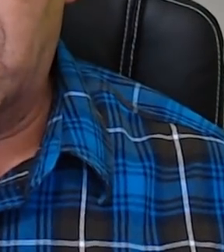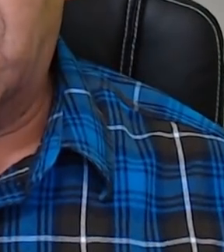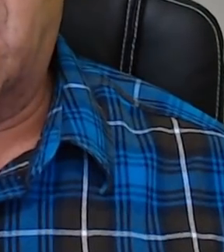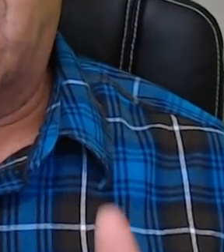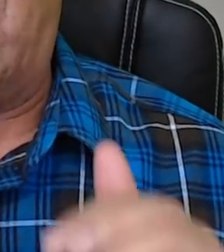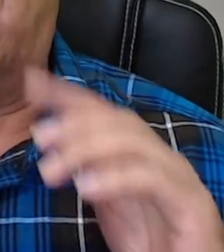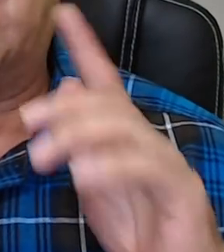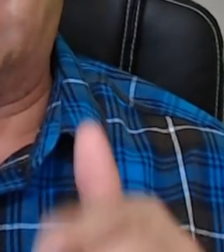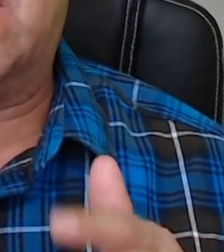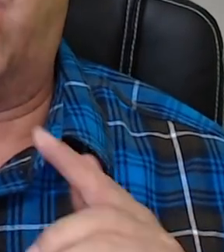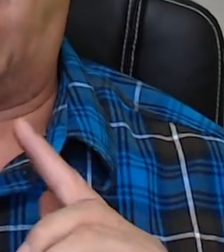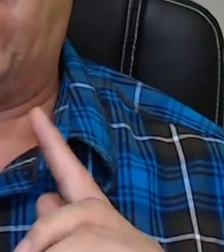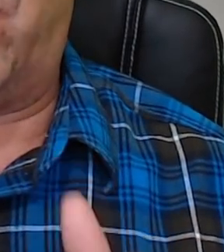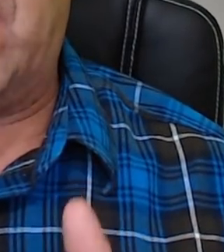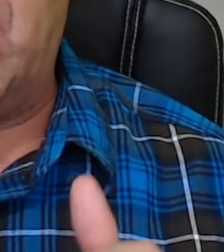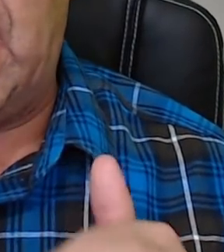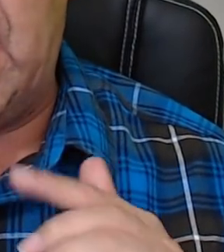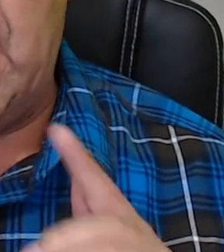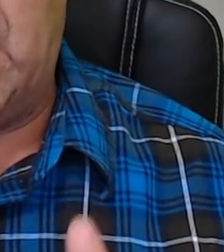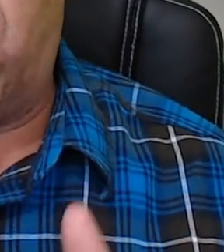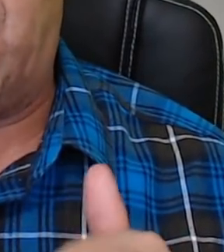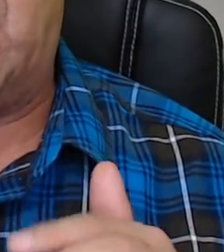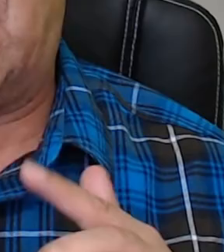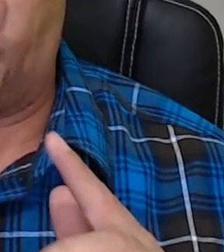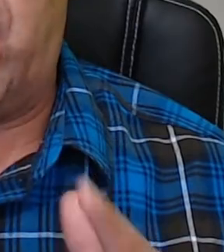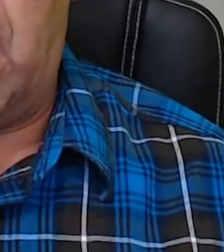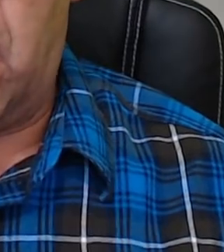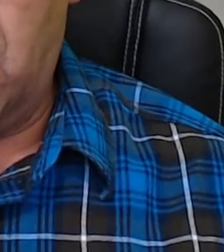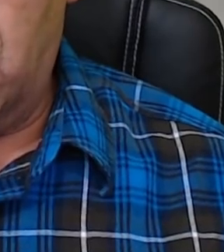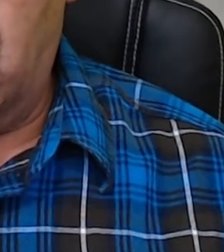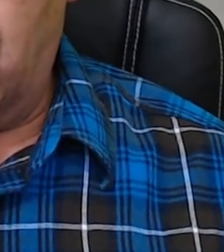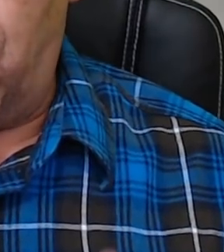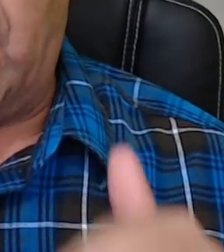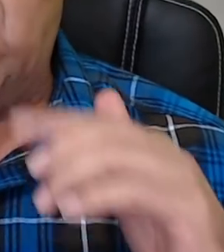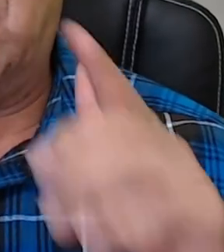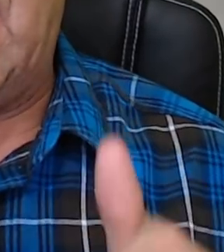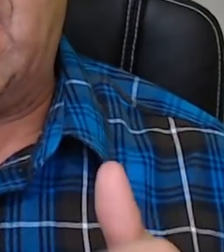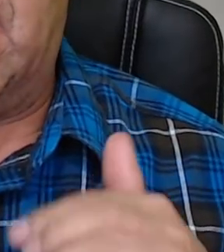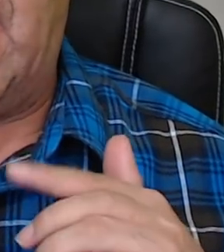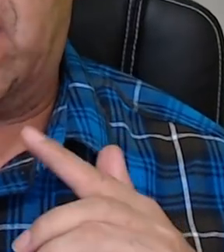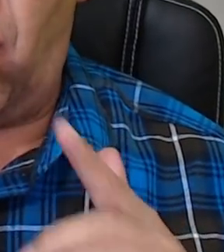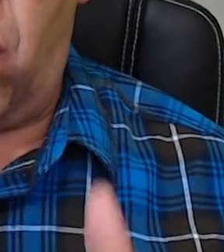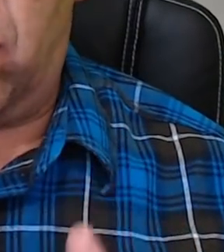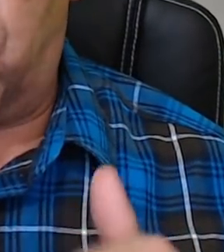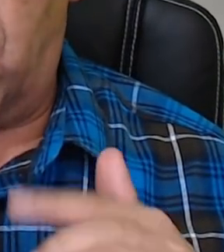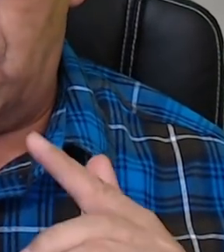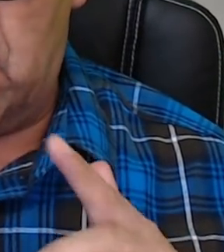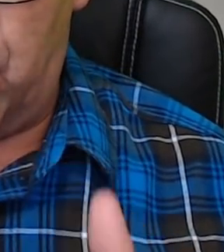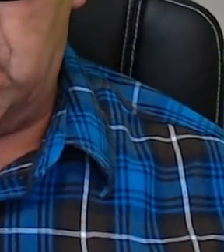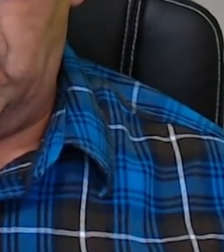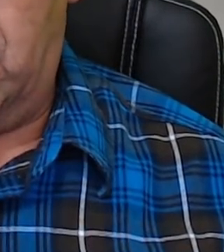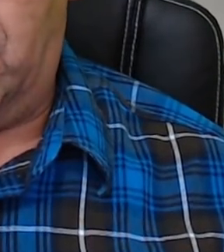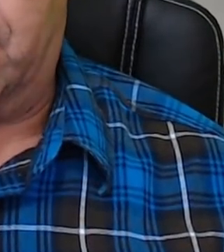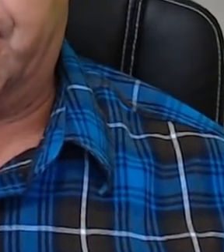Cortés. Vamos a ver si el pueblo permite que llegue nuevamente al poder, porque ellos quieren tirar todos los programas